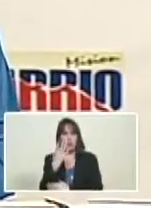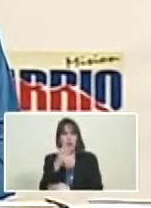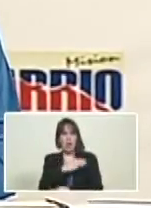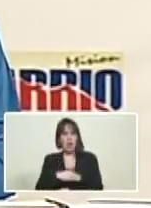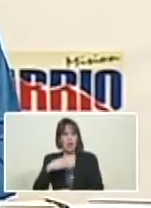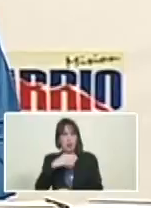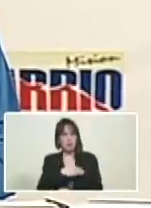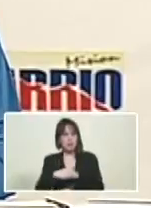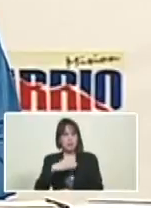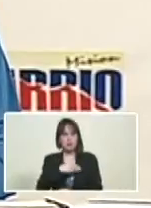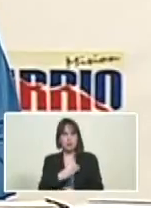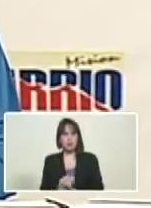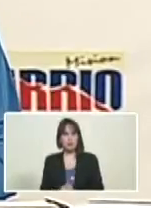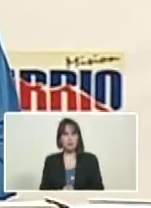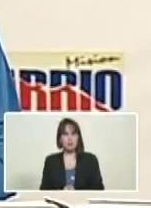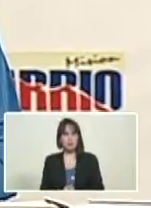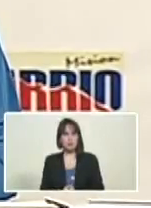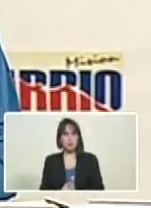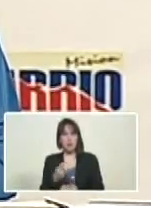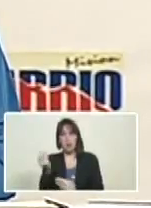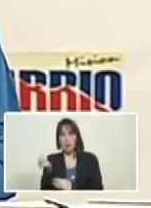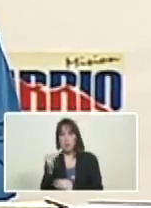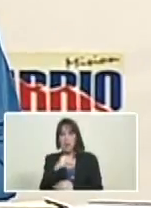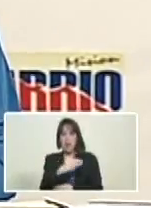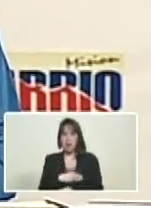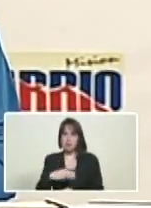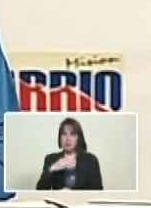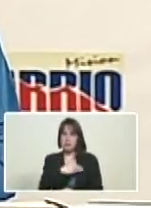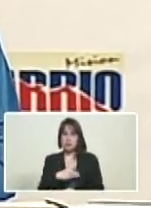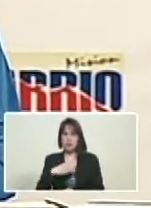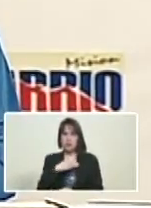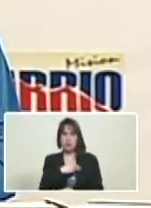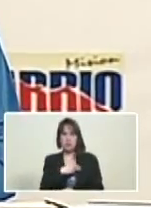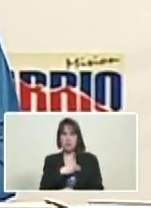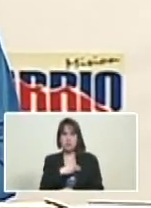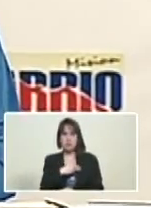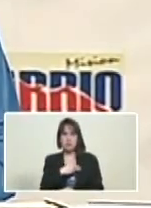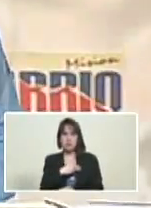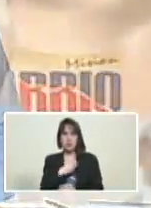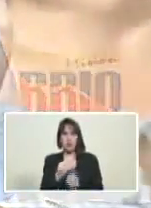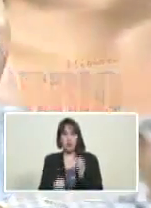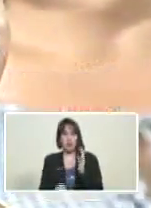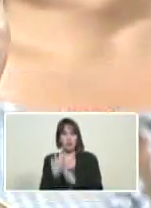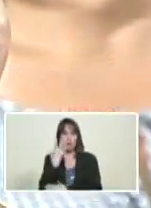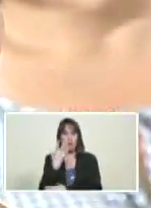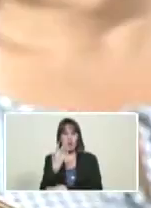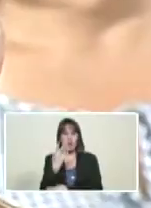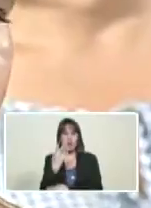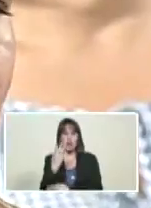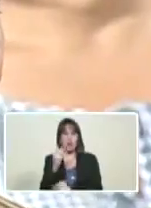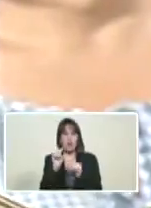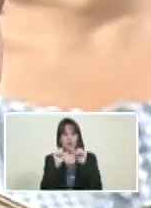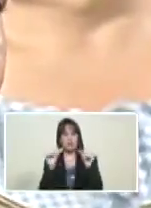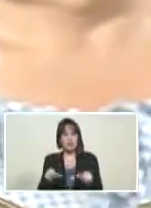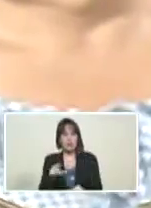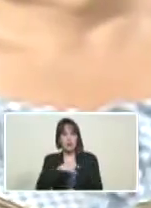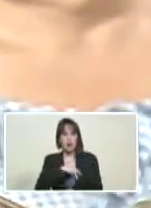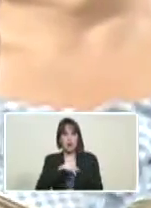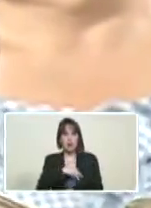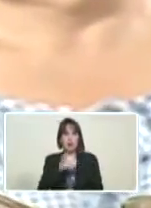misiones. Yo, además de las misiones y grandes misiones, fundé el sistema de carné de la patria.